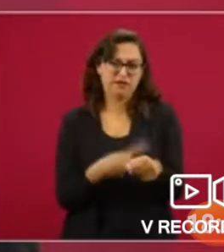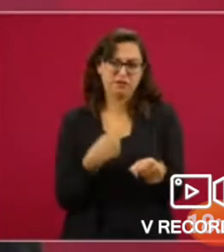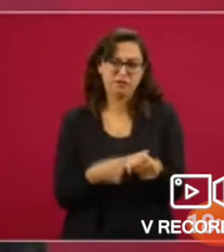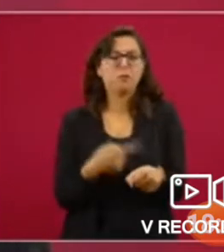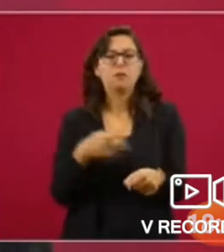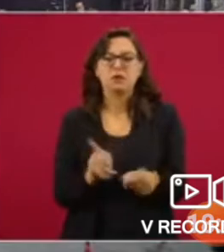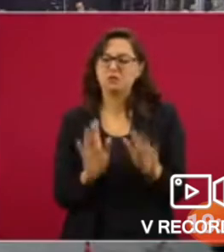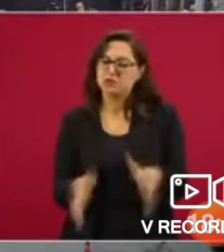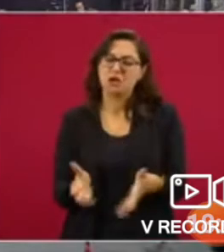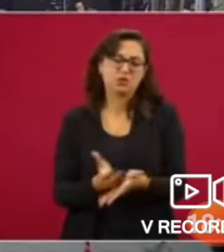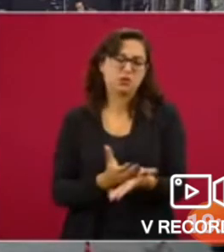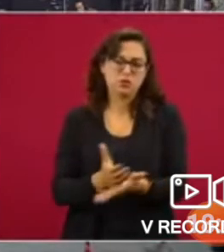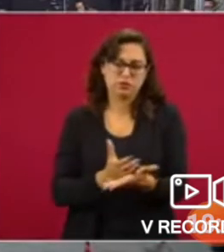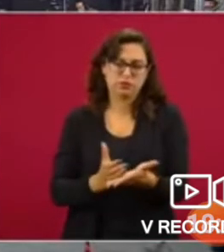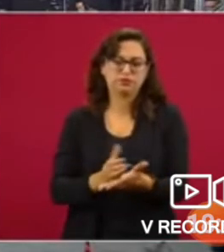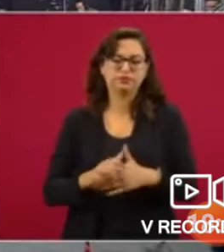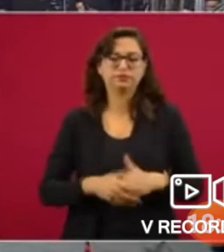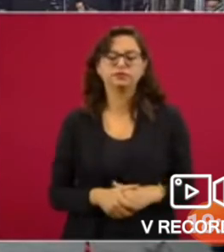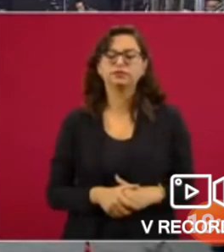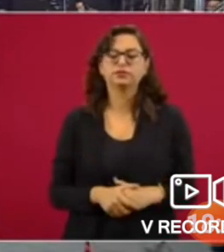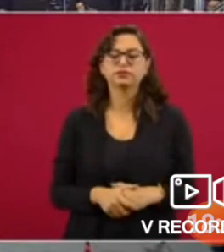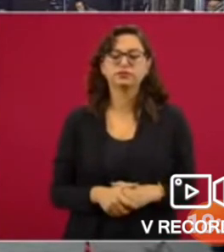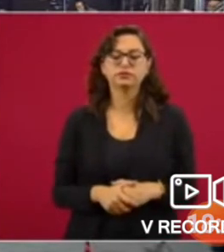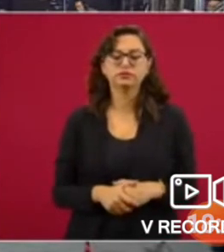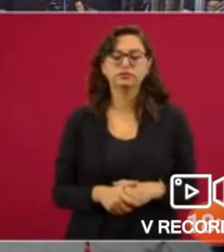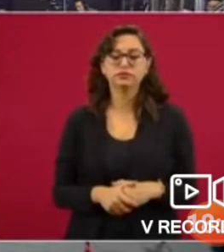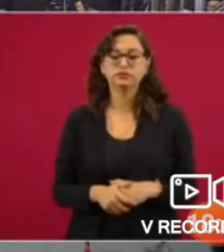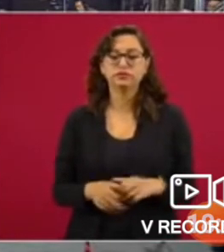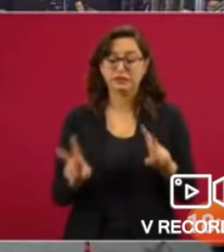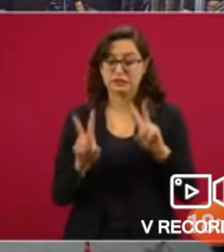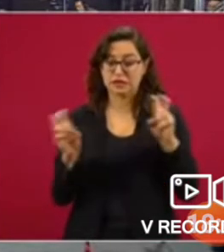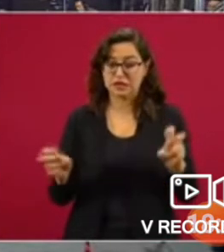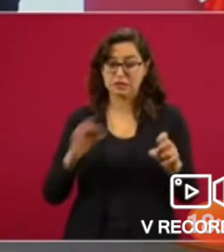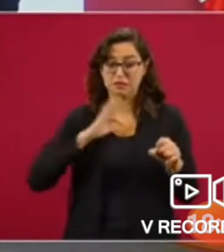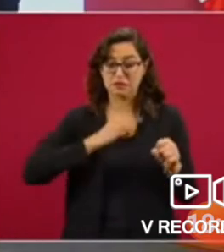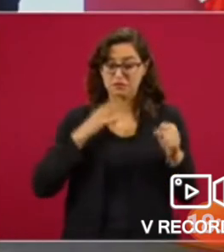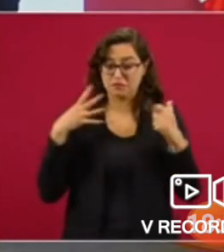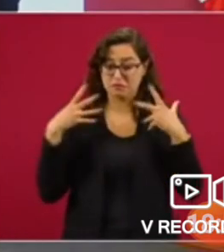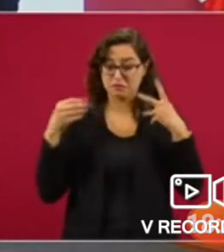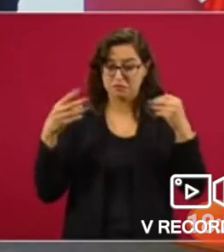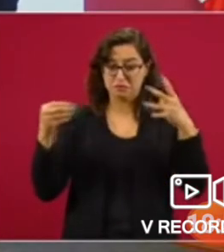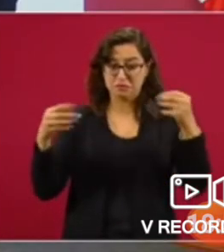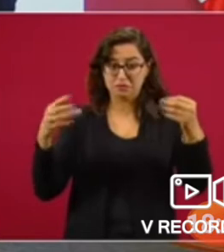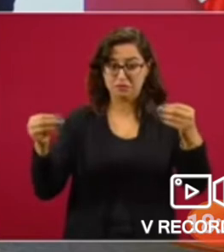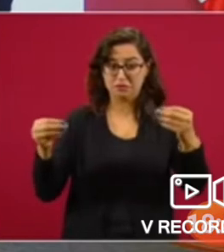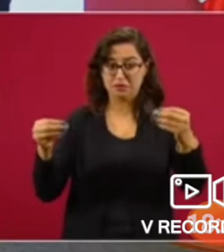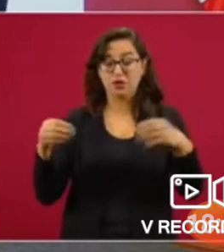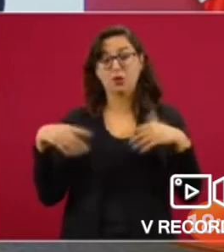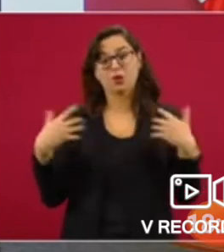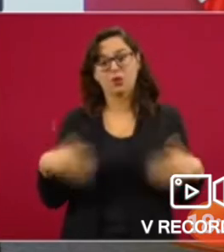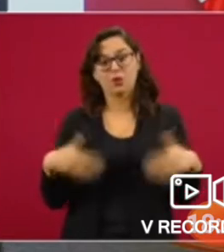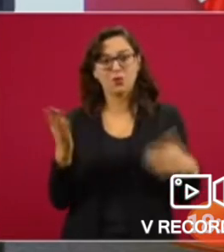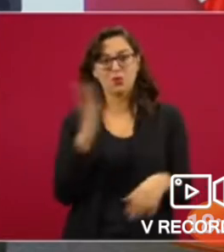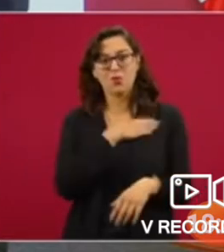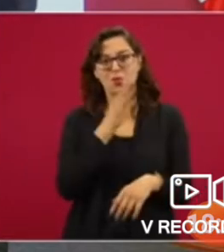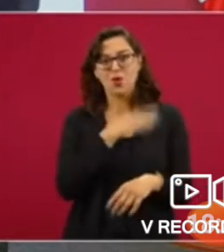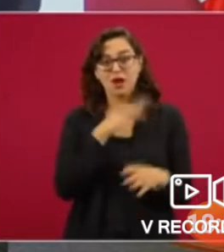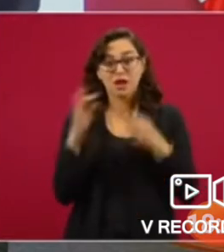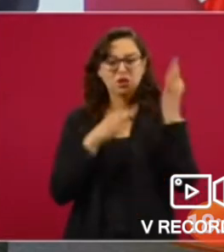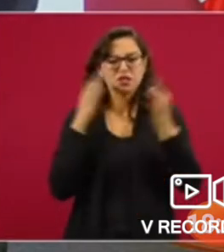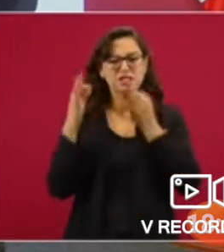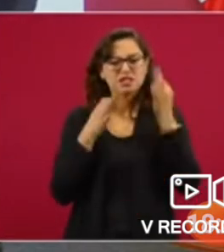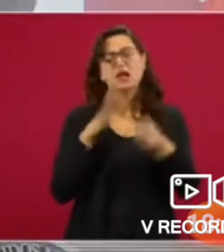recuperado. En términos técnicos de epidemiología, incluso representan un elemento alentador en la medida en